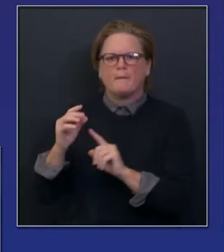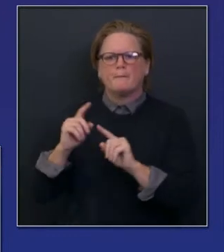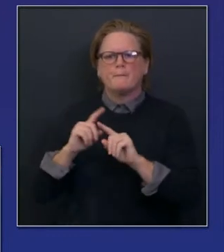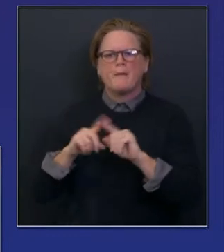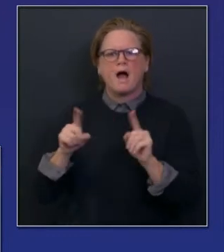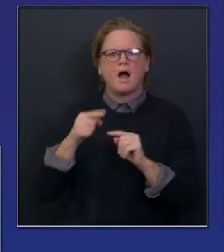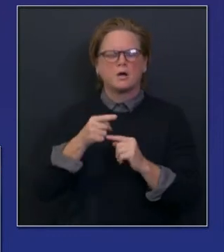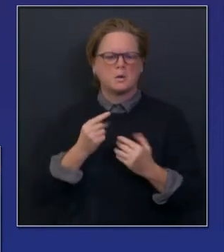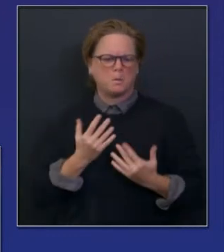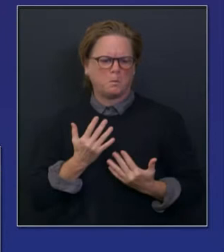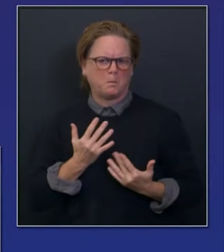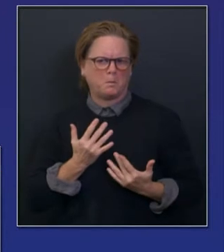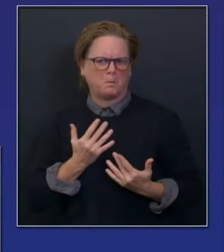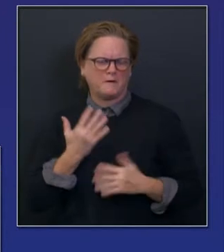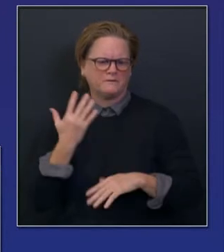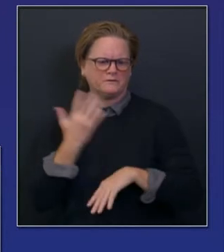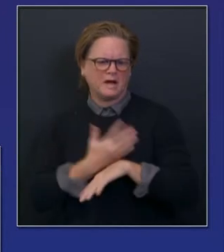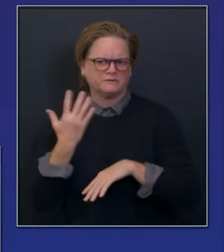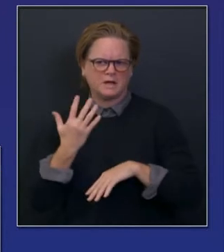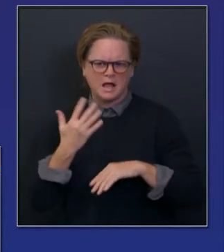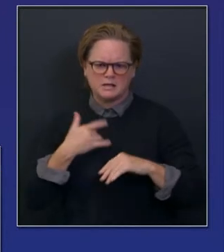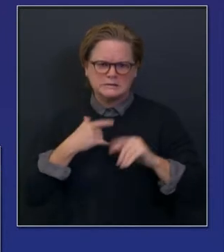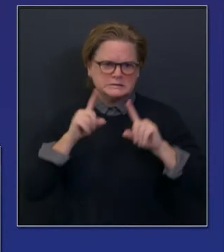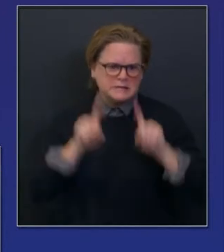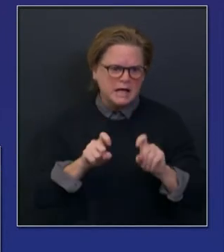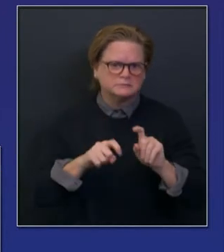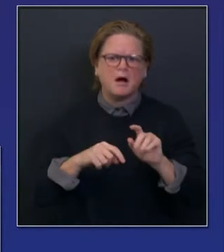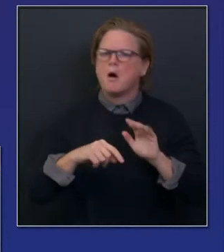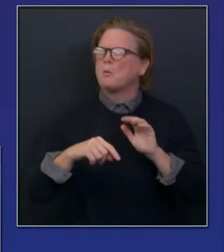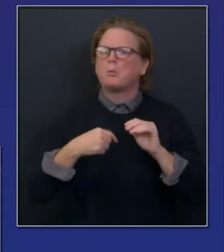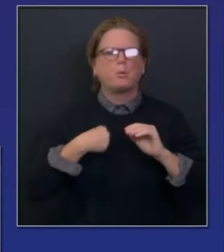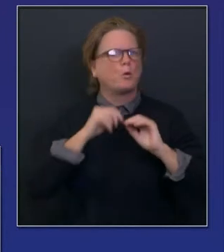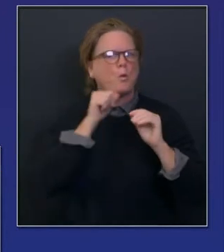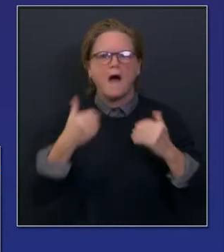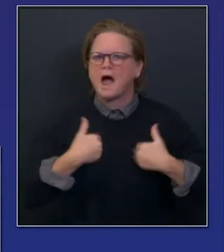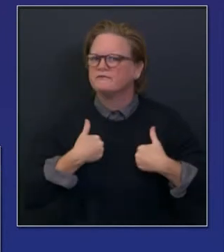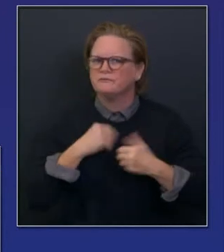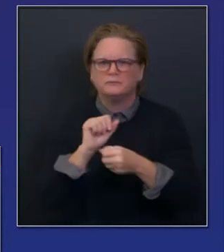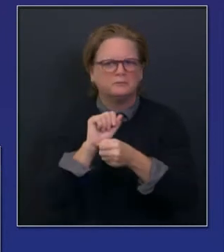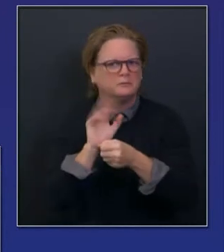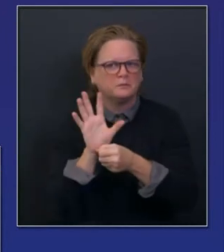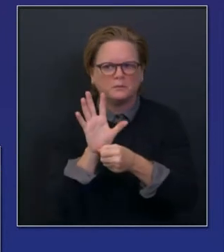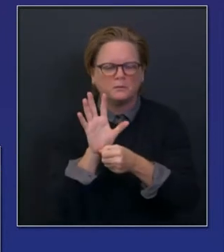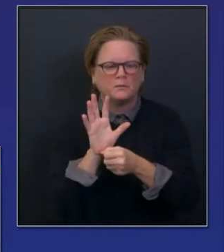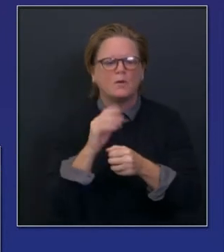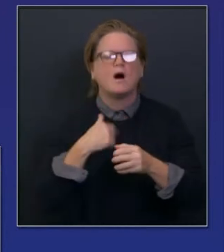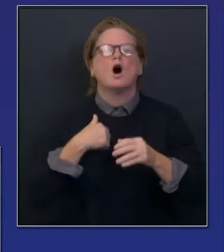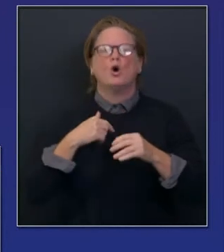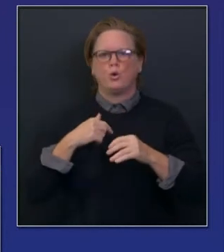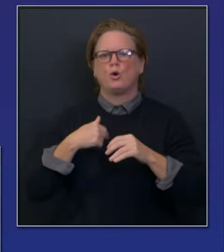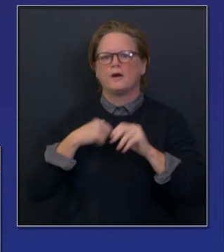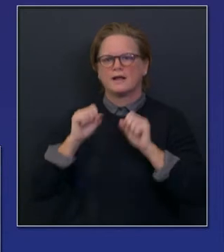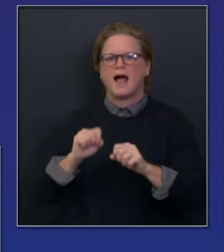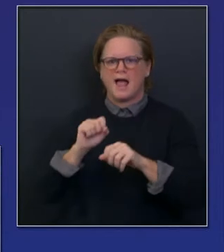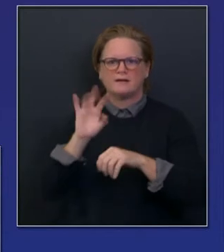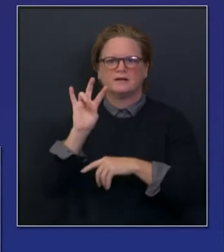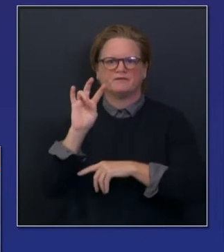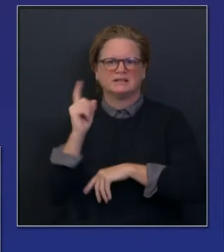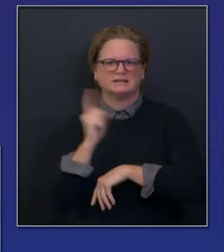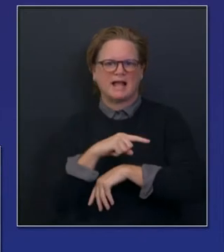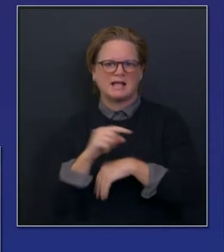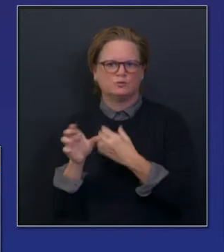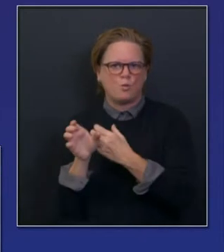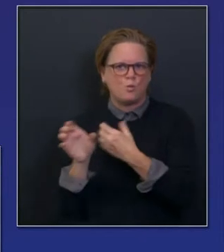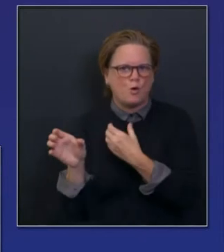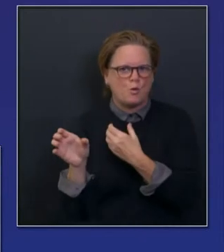que tengan una prueba negativa en el día 5 o después, de modo que hay criterio que tienen que tomar en cuenta para